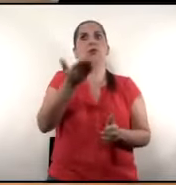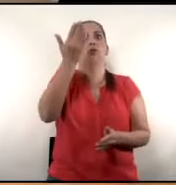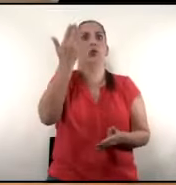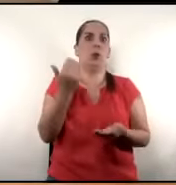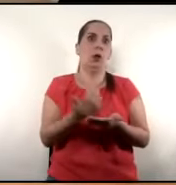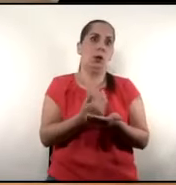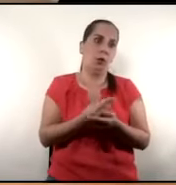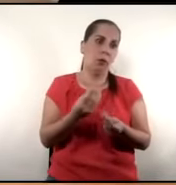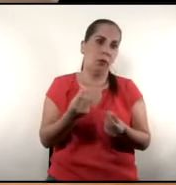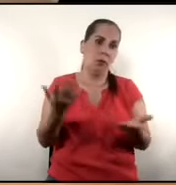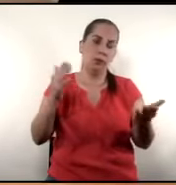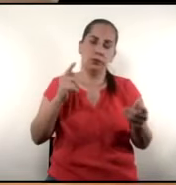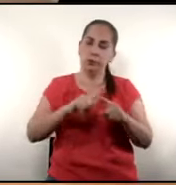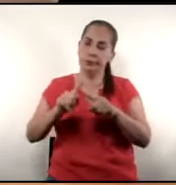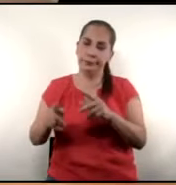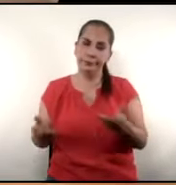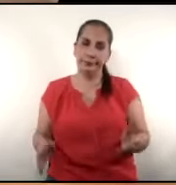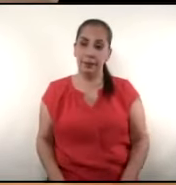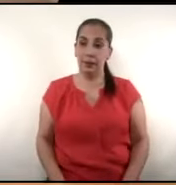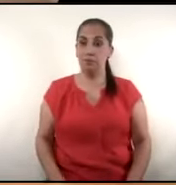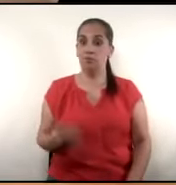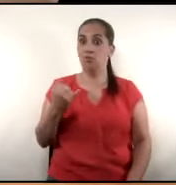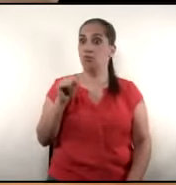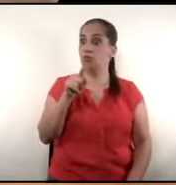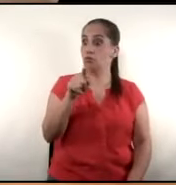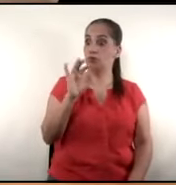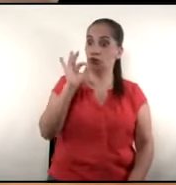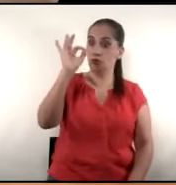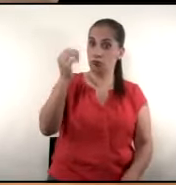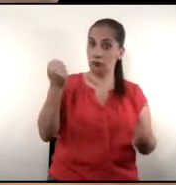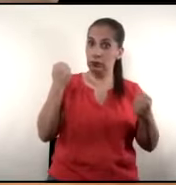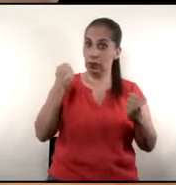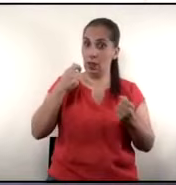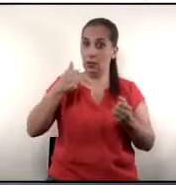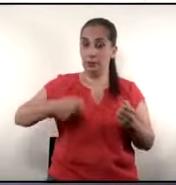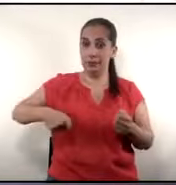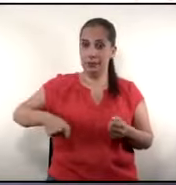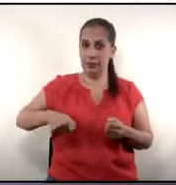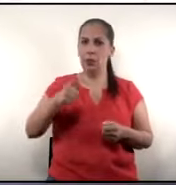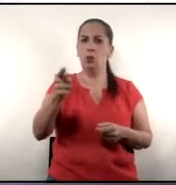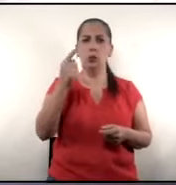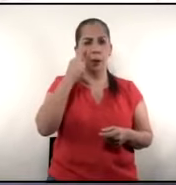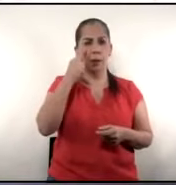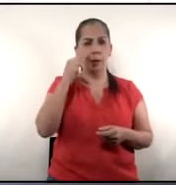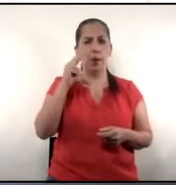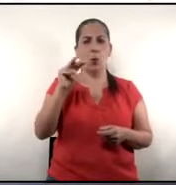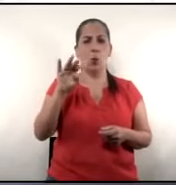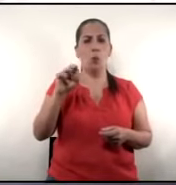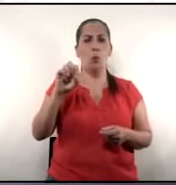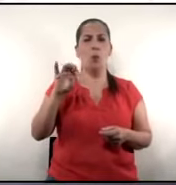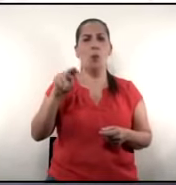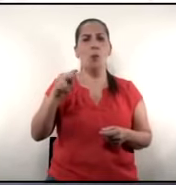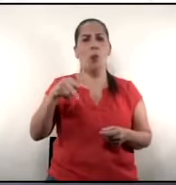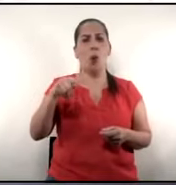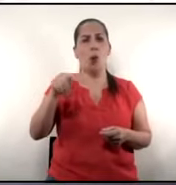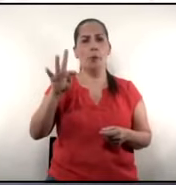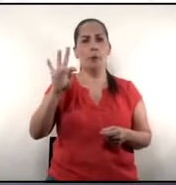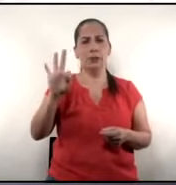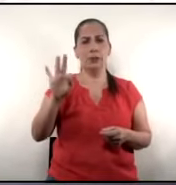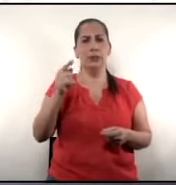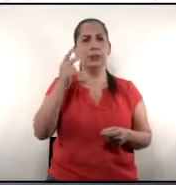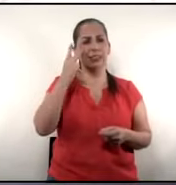Bueno. Si usted gana la presidencia, don Eli, va a encontrar a propósito un Ministerio de Obras en medio de una tormenta que se